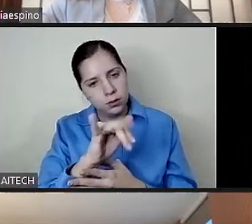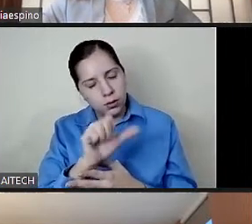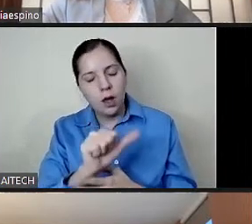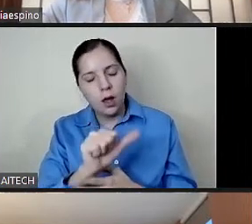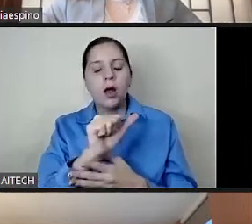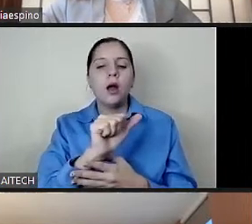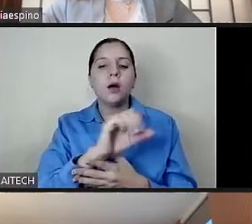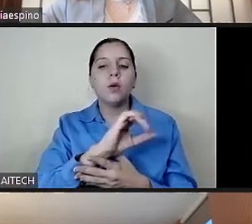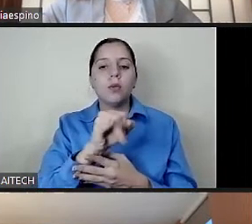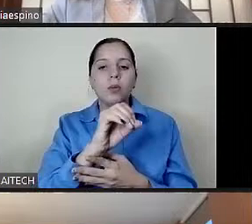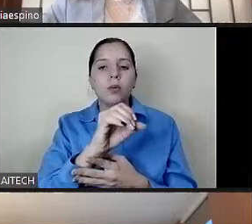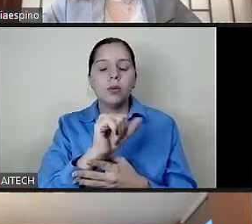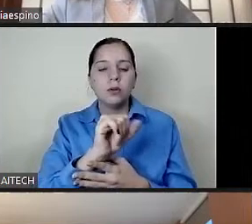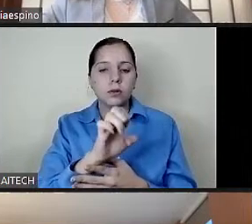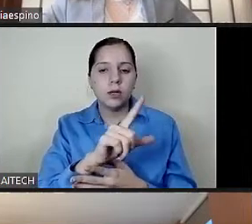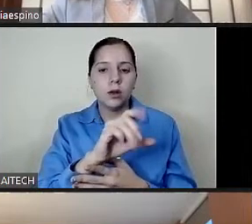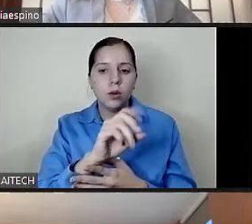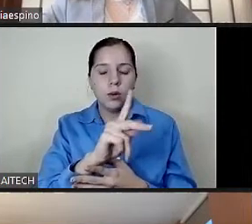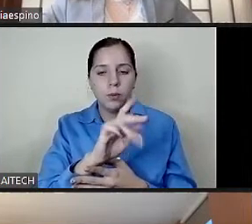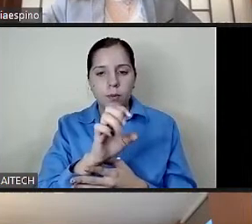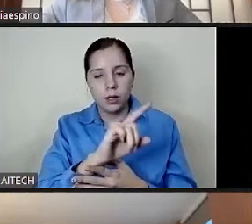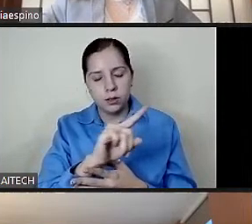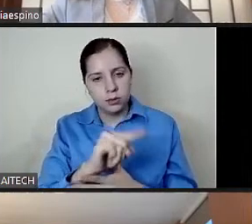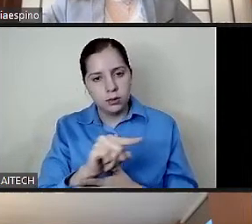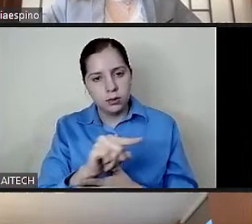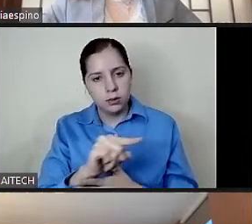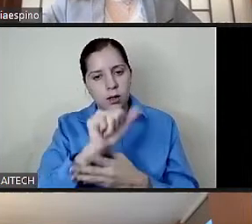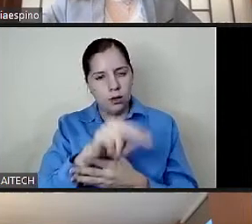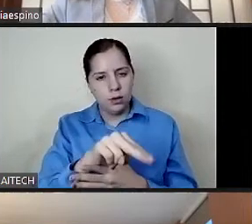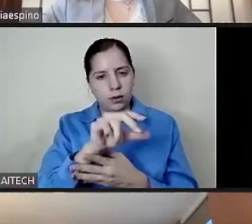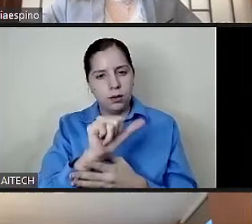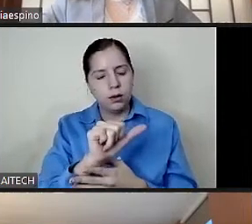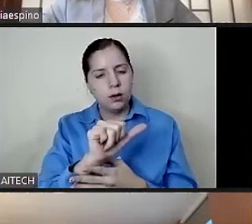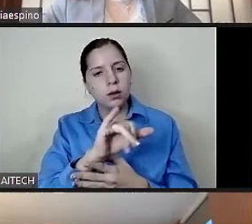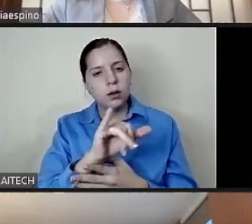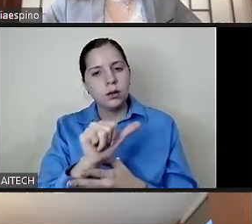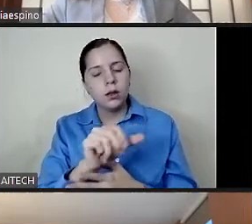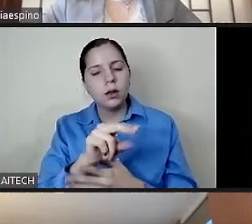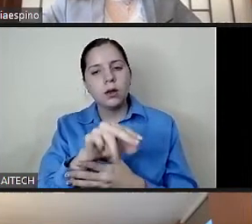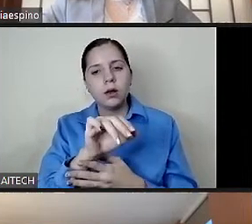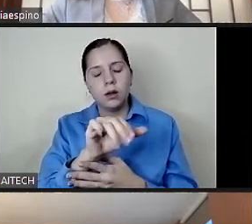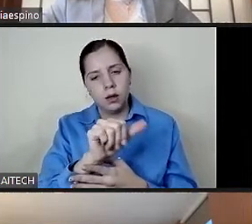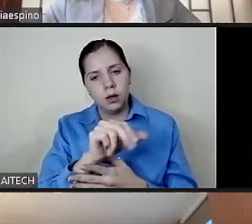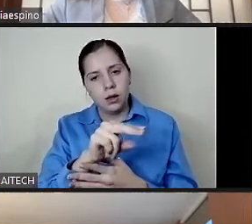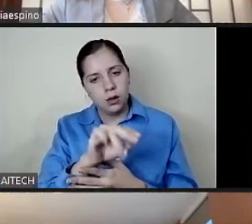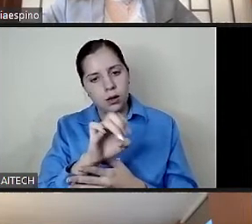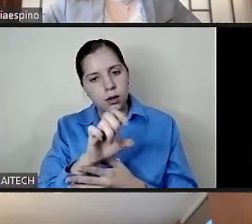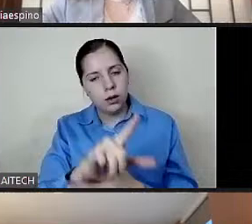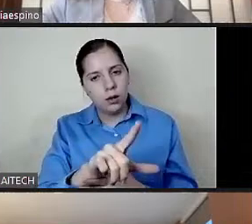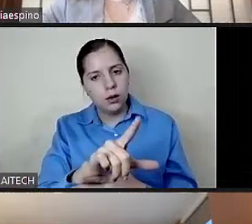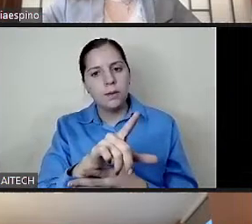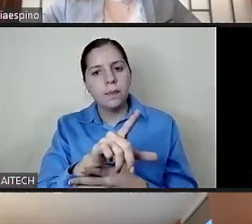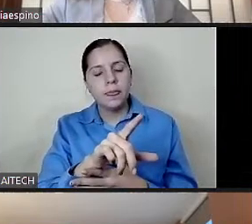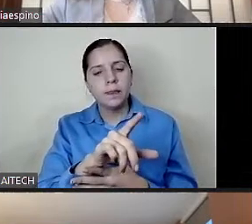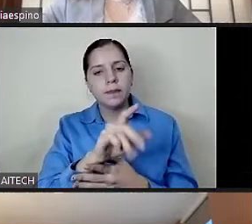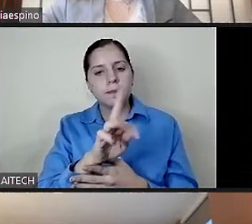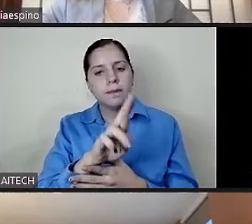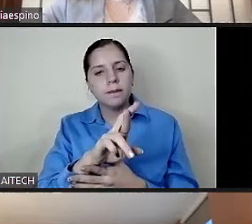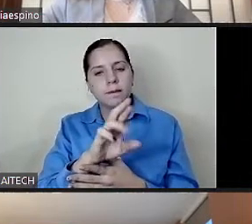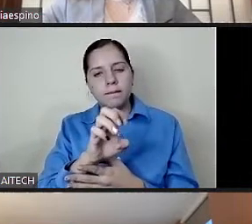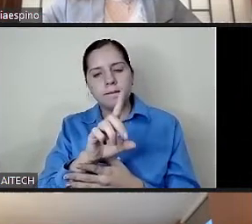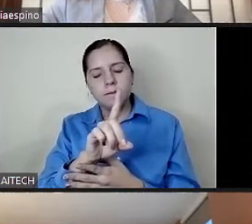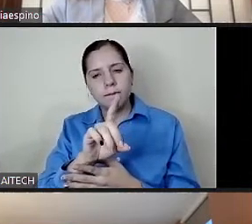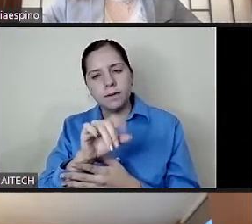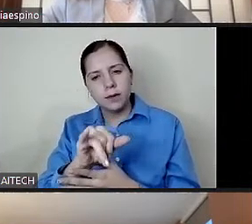Antonio Arámbula López, Rosendo Anaya Aguilar, Anel Martínez Pérez, Edgar César Venegas, Freddy de Jesús Ruz